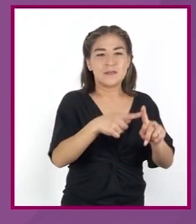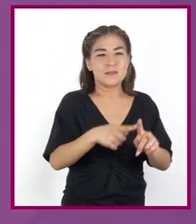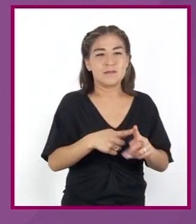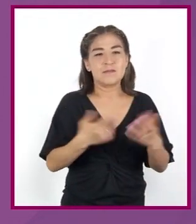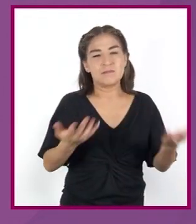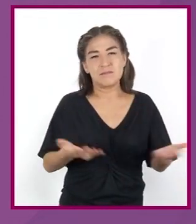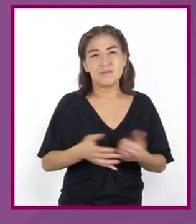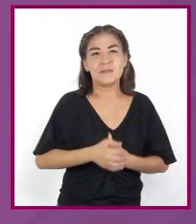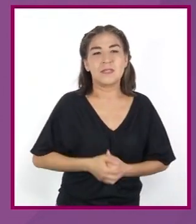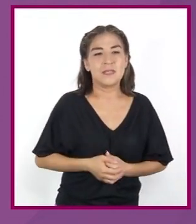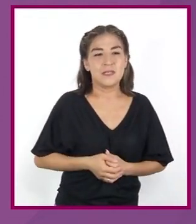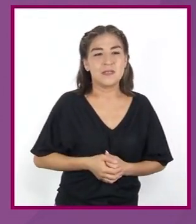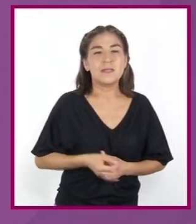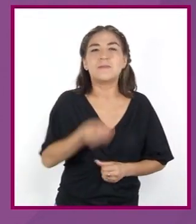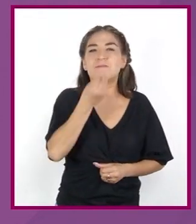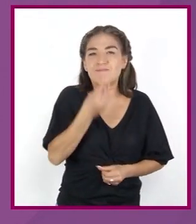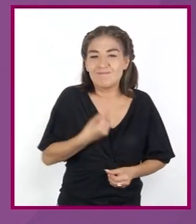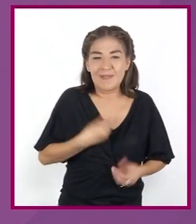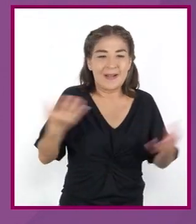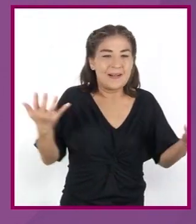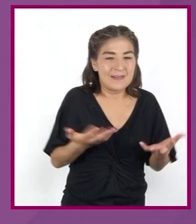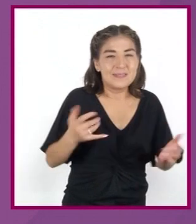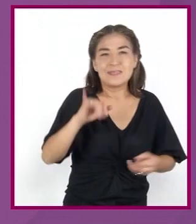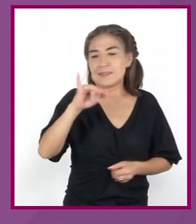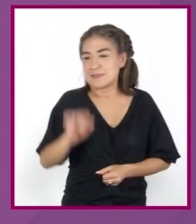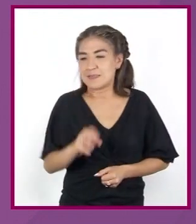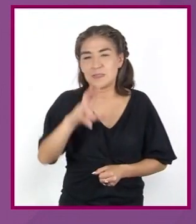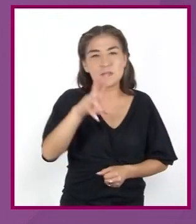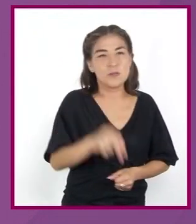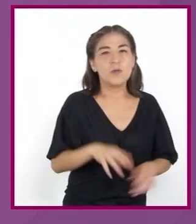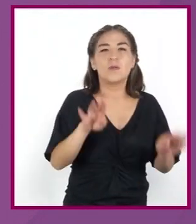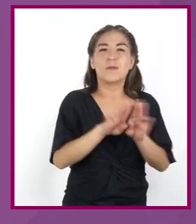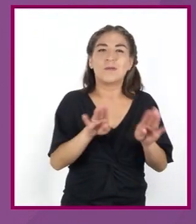a tener que hacer o no hacer algo o